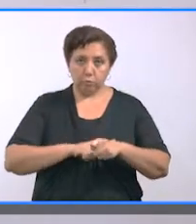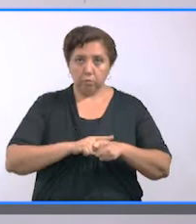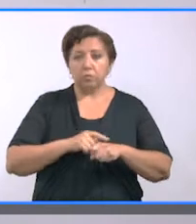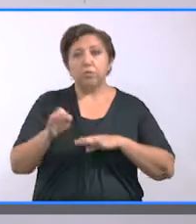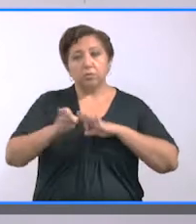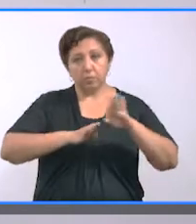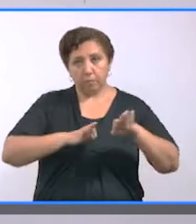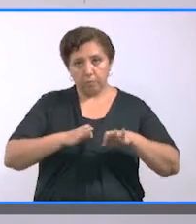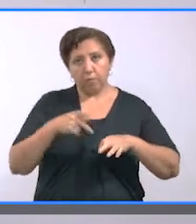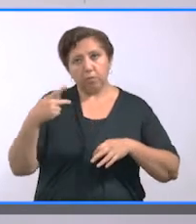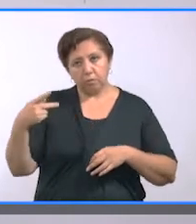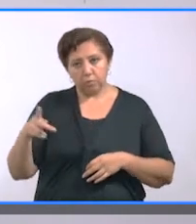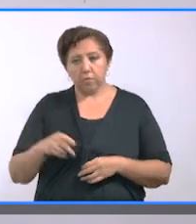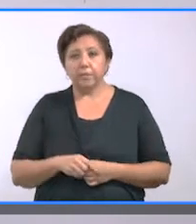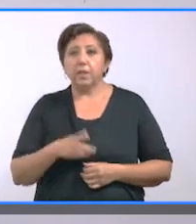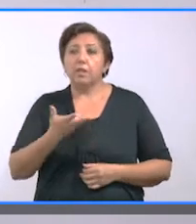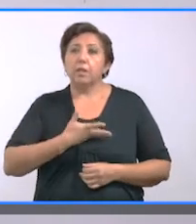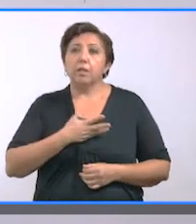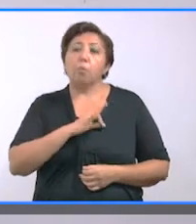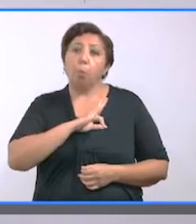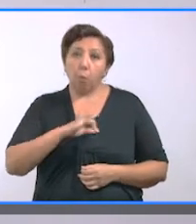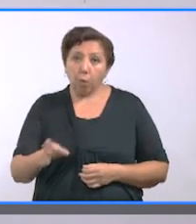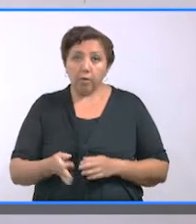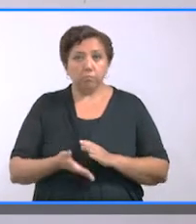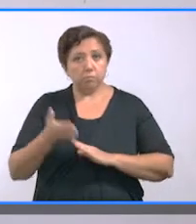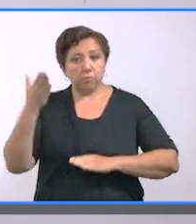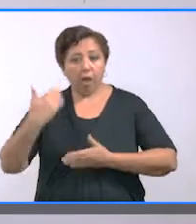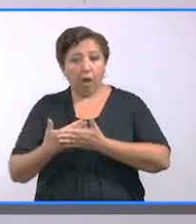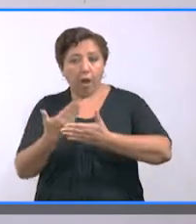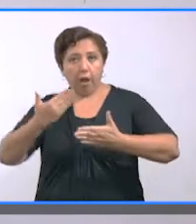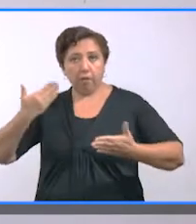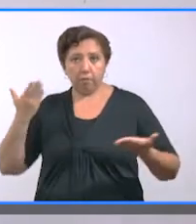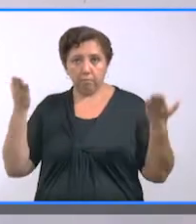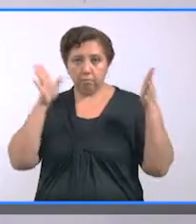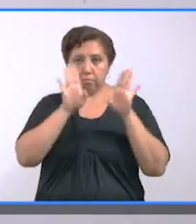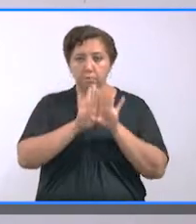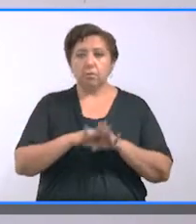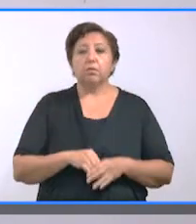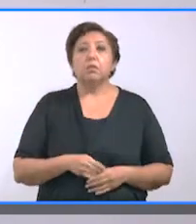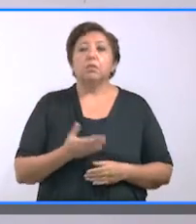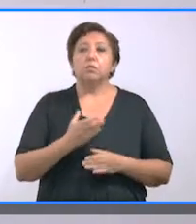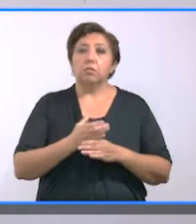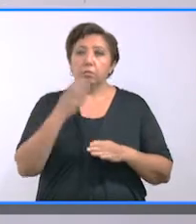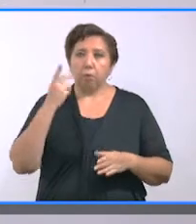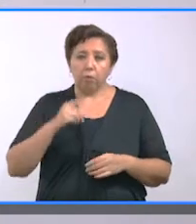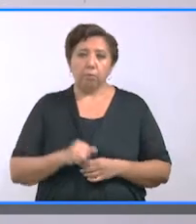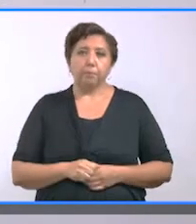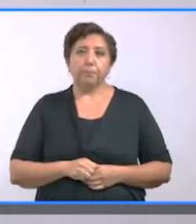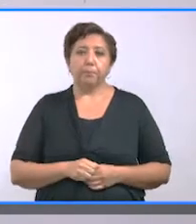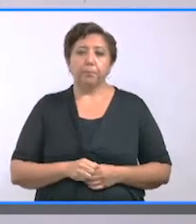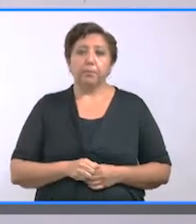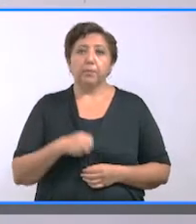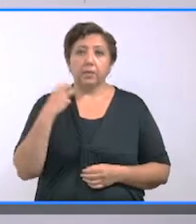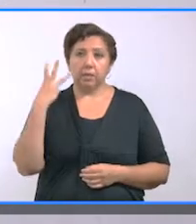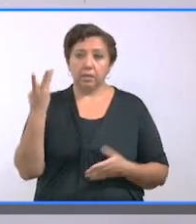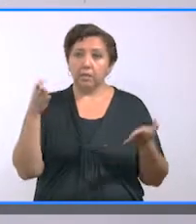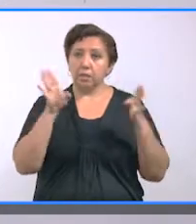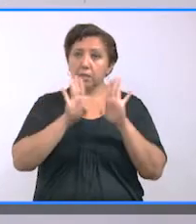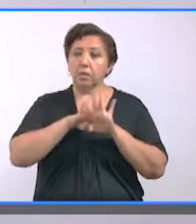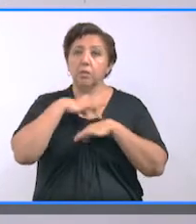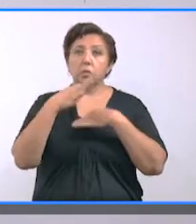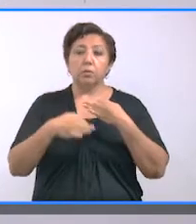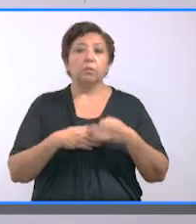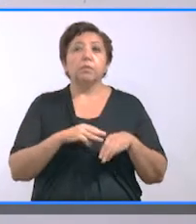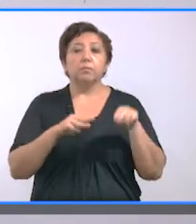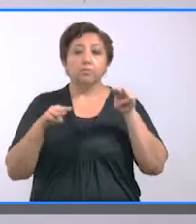laborales para que sus trabajadores tengan su salida a tiempo antes de los cierres viales ya mencionados. 3. Se cierran todas las